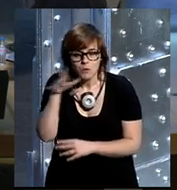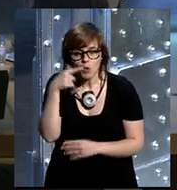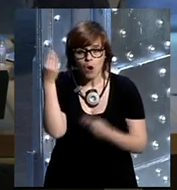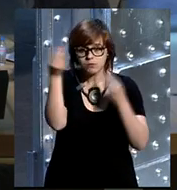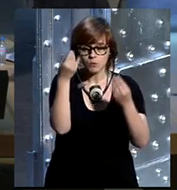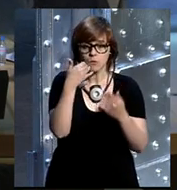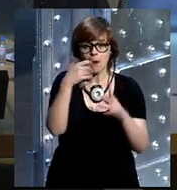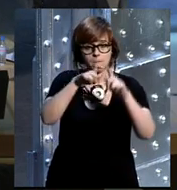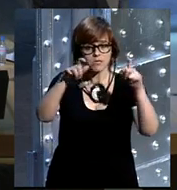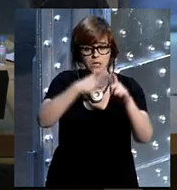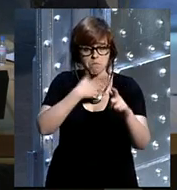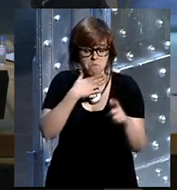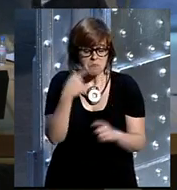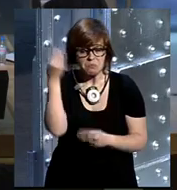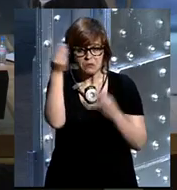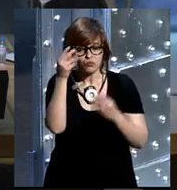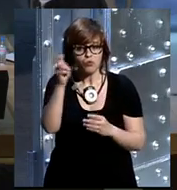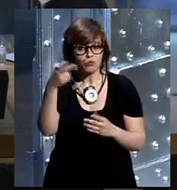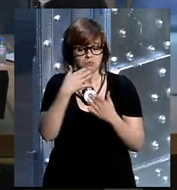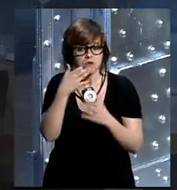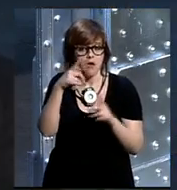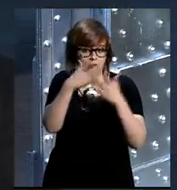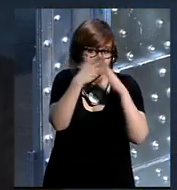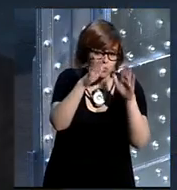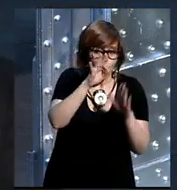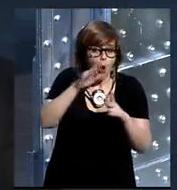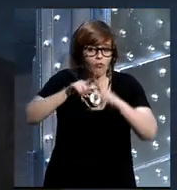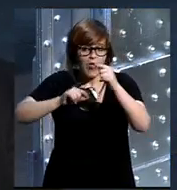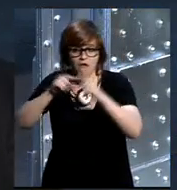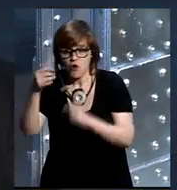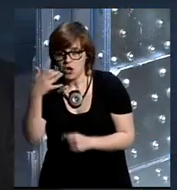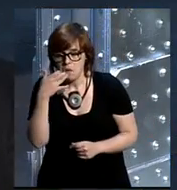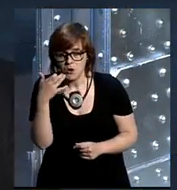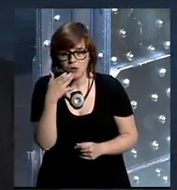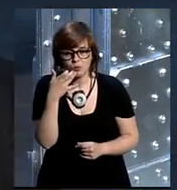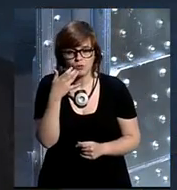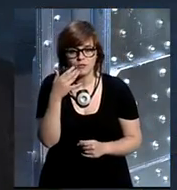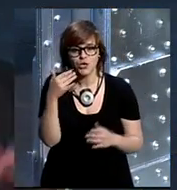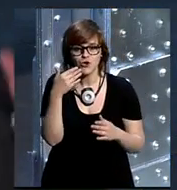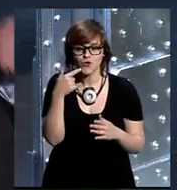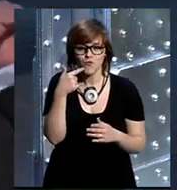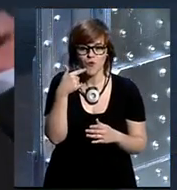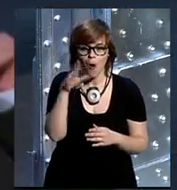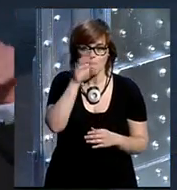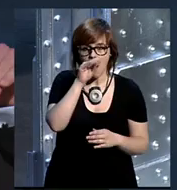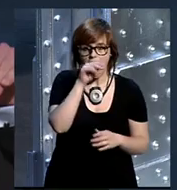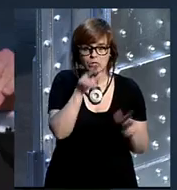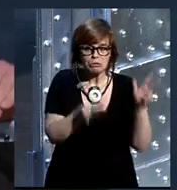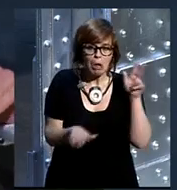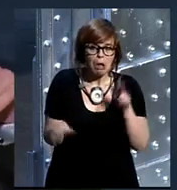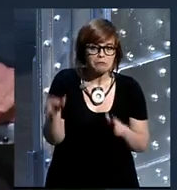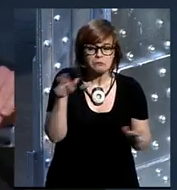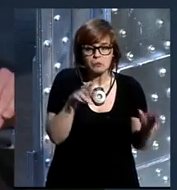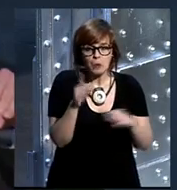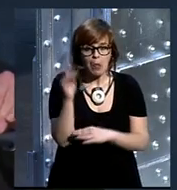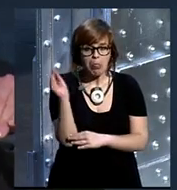Compañías como la mía, y seguramente pasará lo mismo con Telefónica, somos como patos que están navegando por